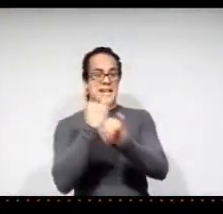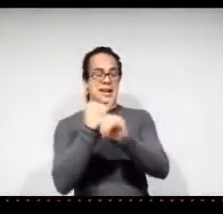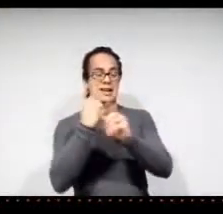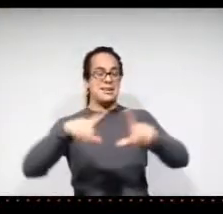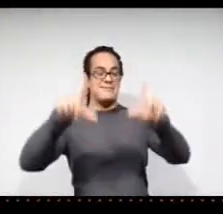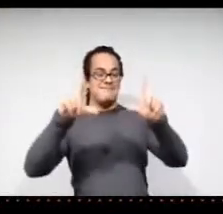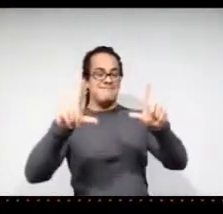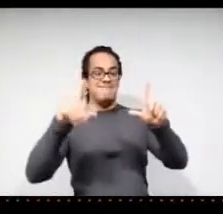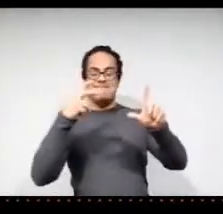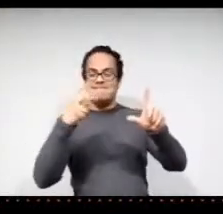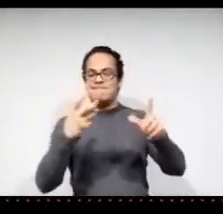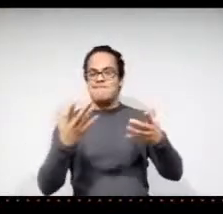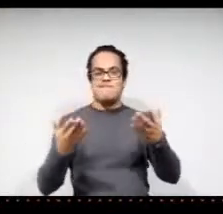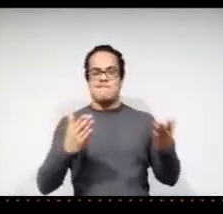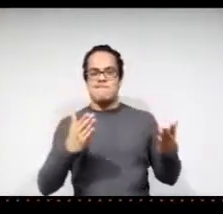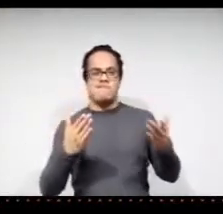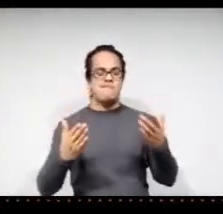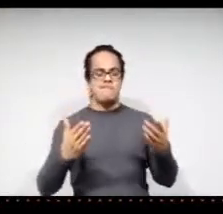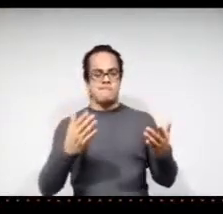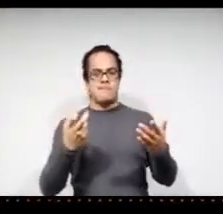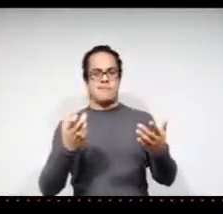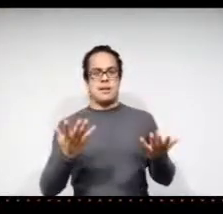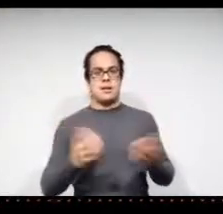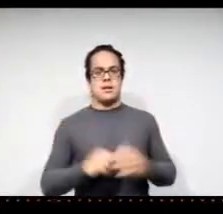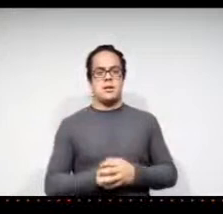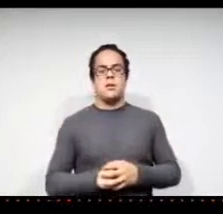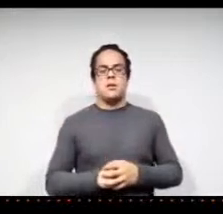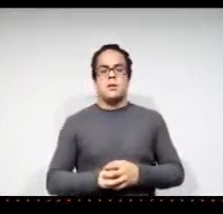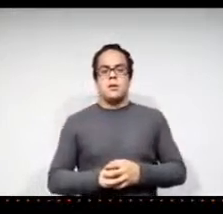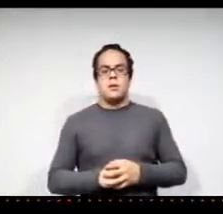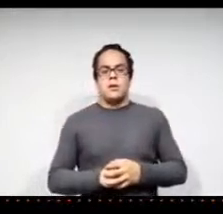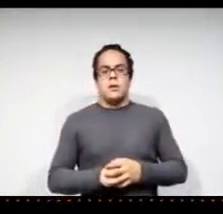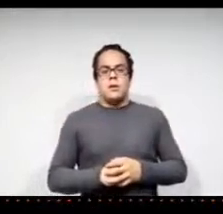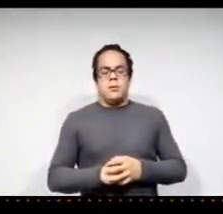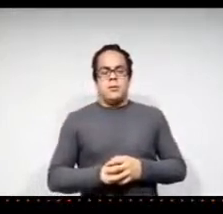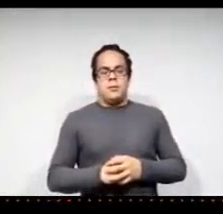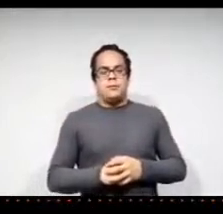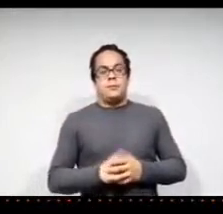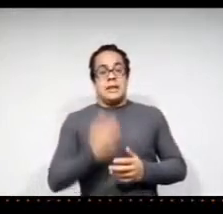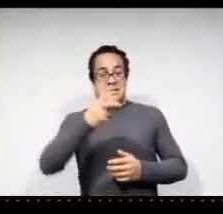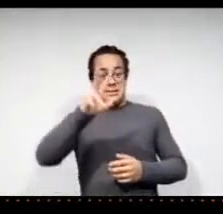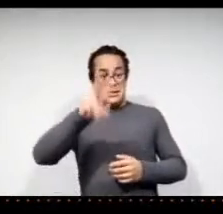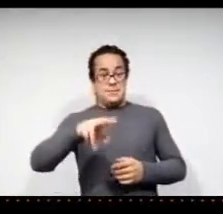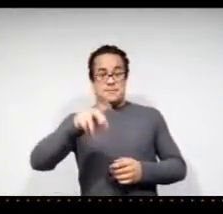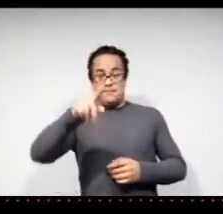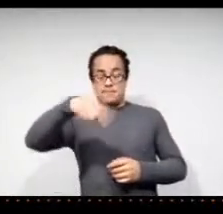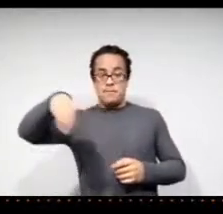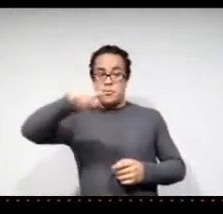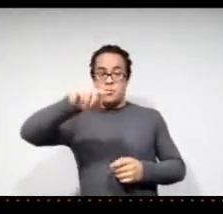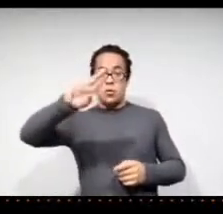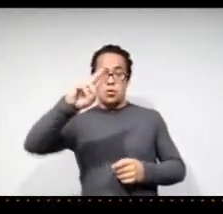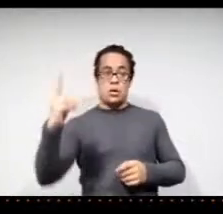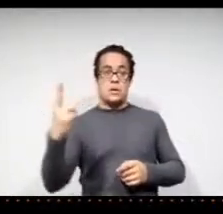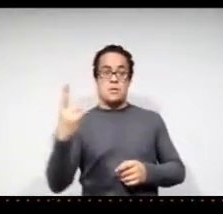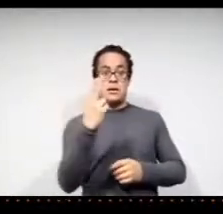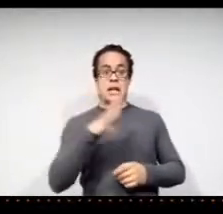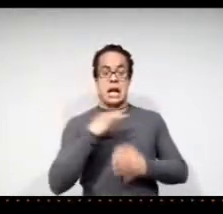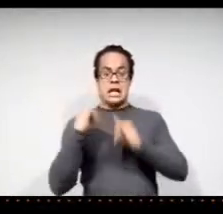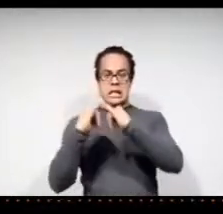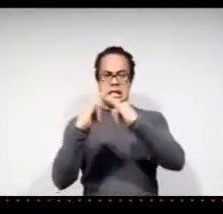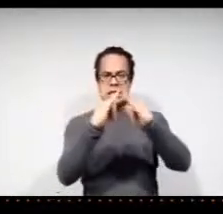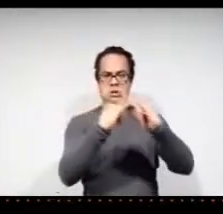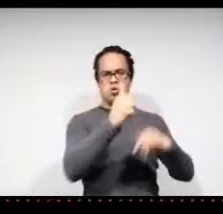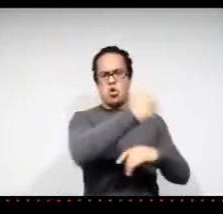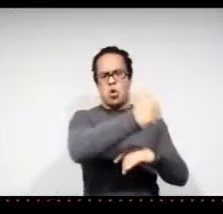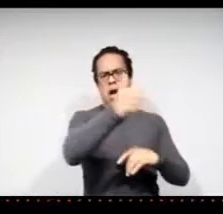sea el elemento sustentado. Me parece que si bien las realidades institucionales tienen diferentes ritmos y